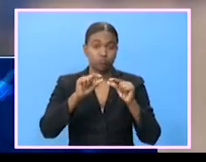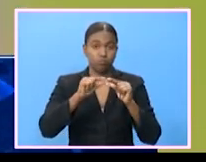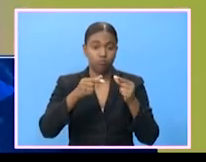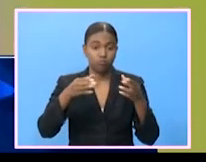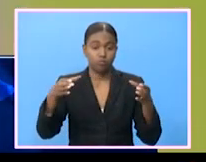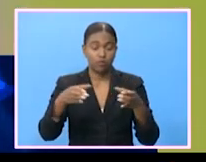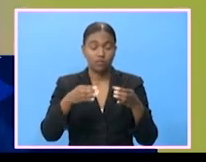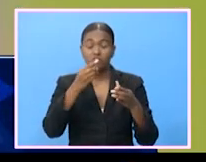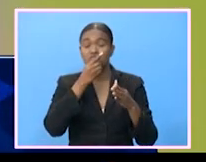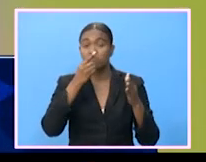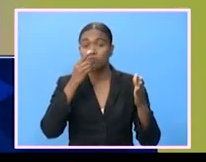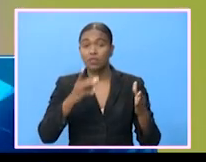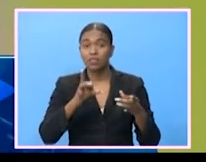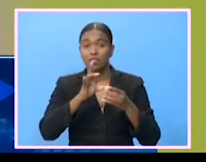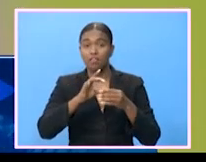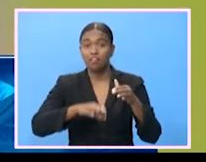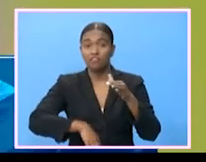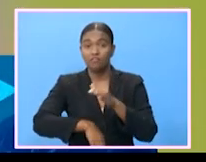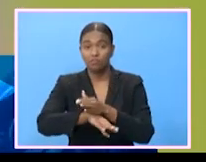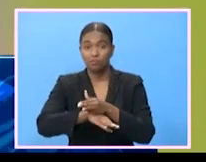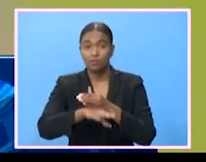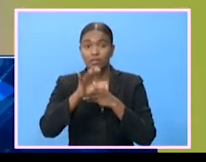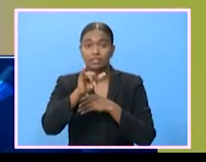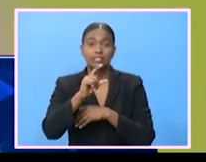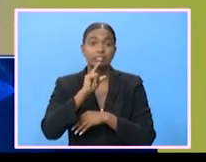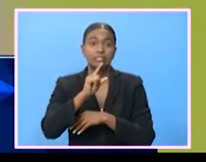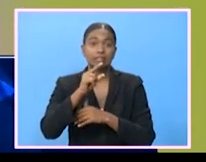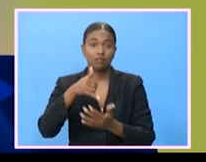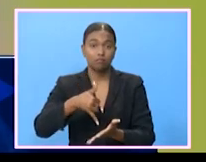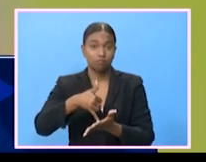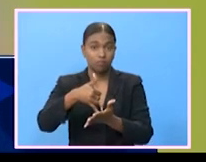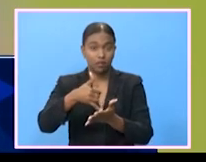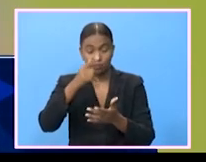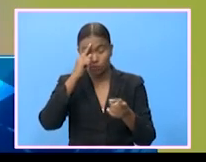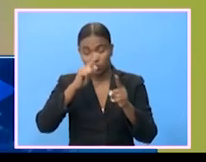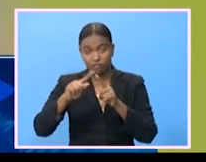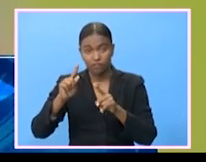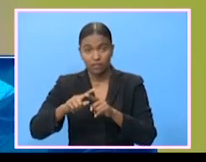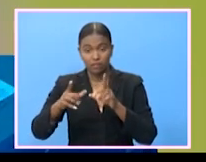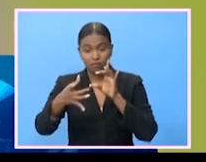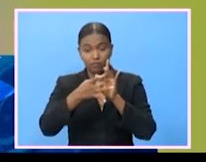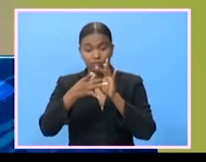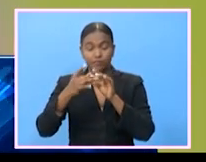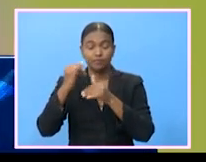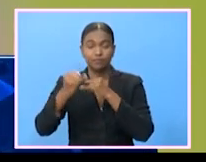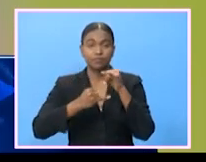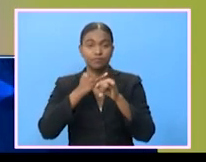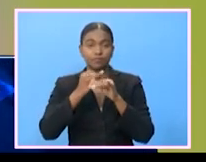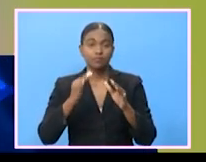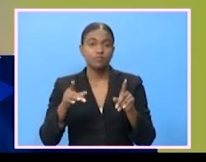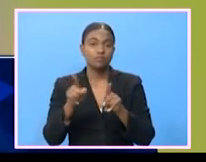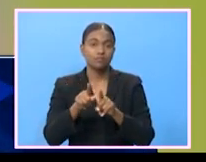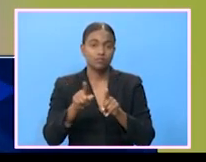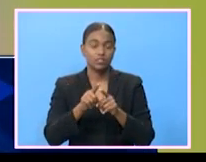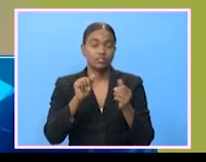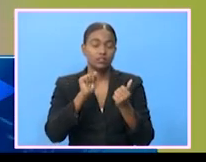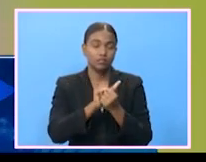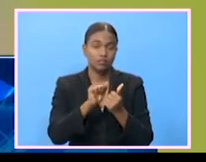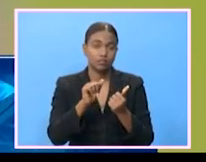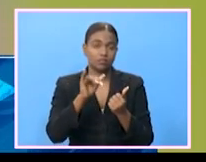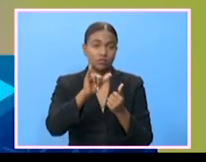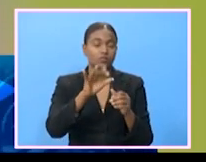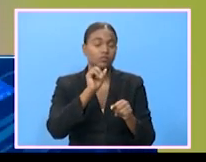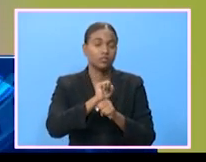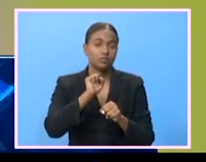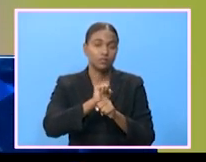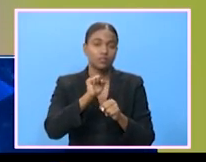Federación Dominicana de Fútbol, ha sido reconocido por varios lauros internacionales también con su